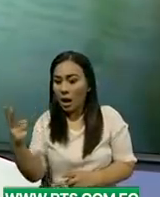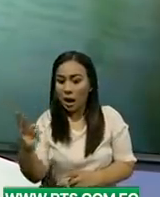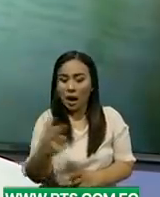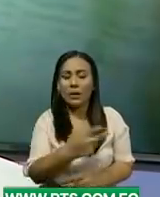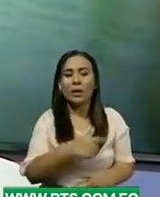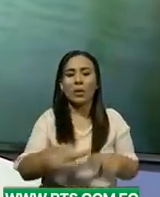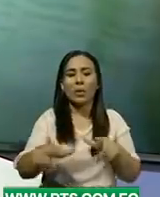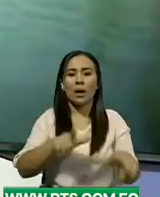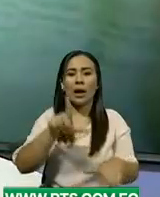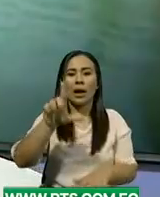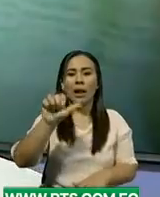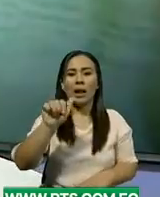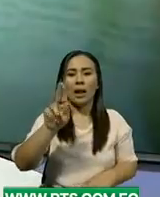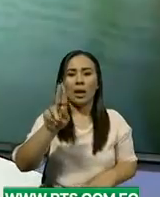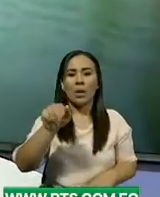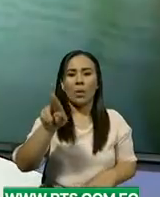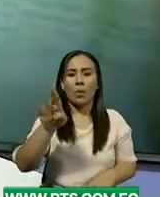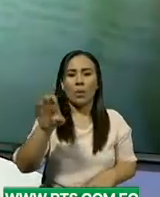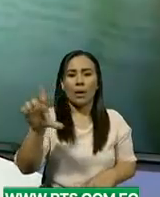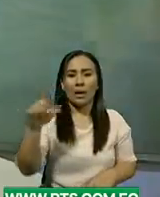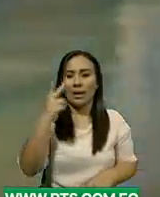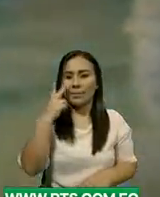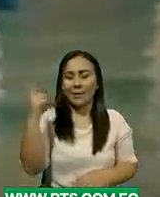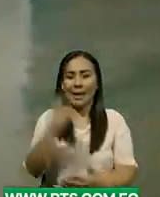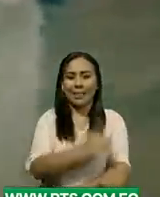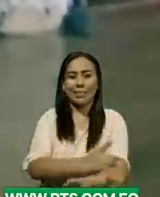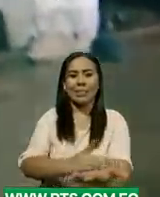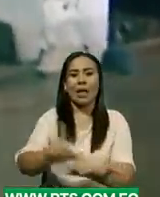de Daule y esto constatamos.